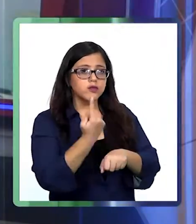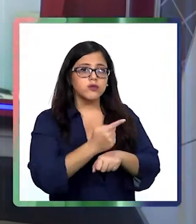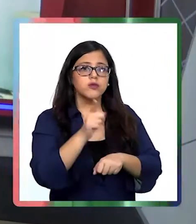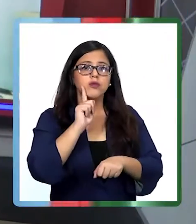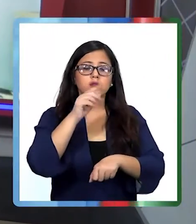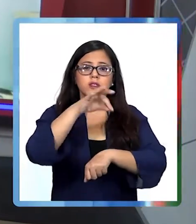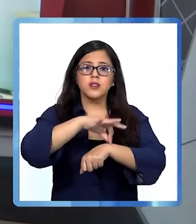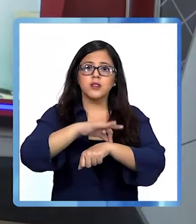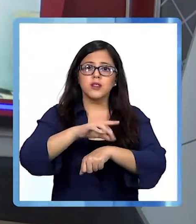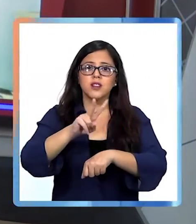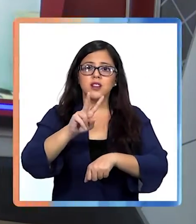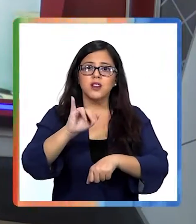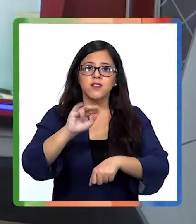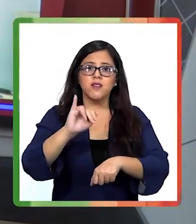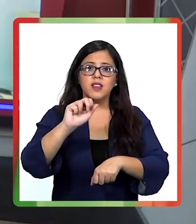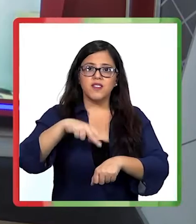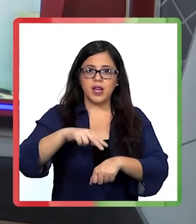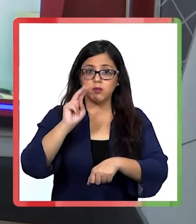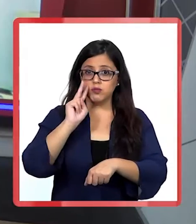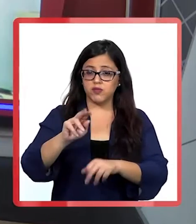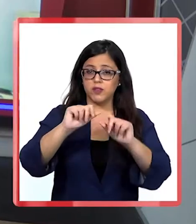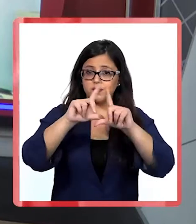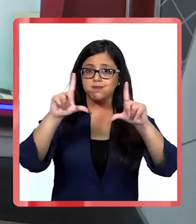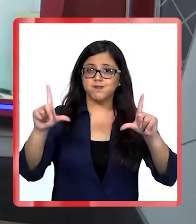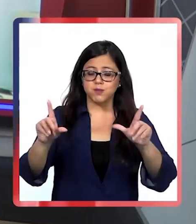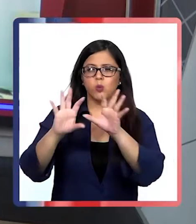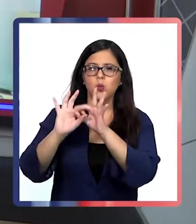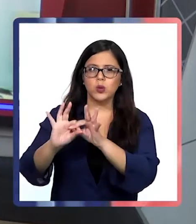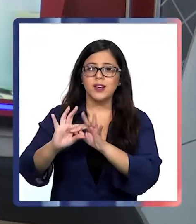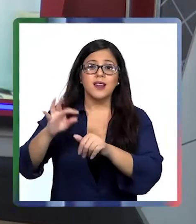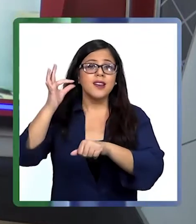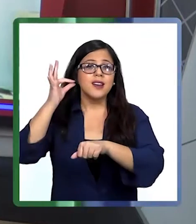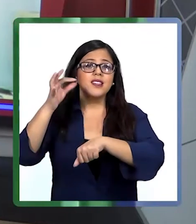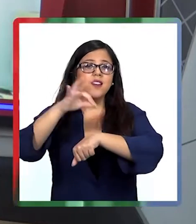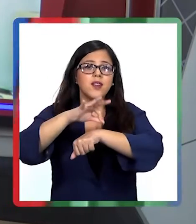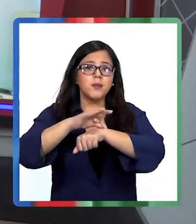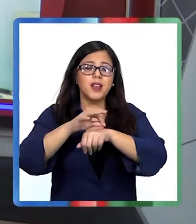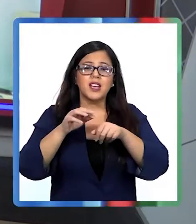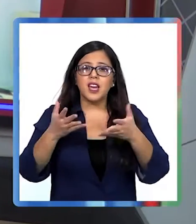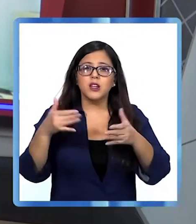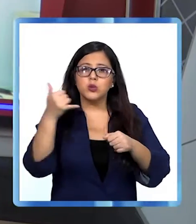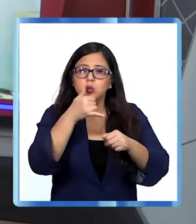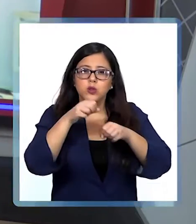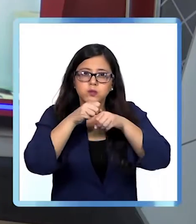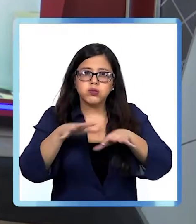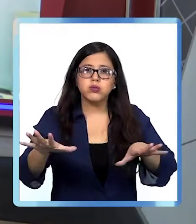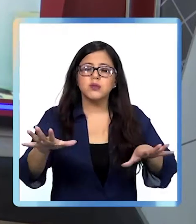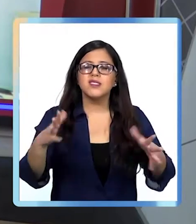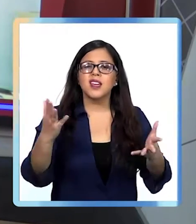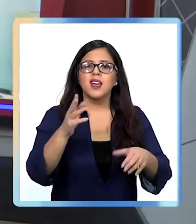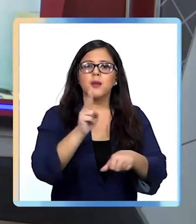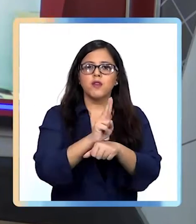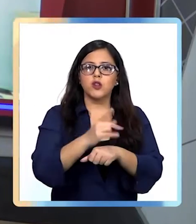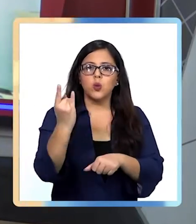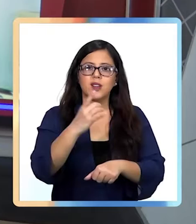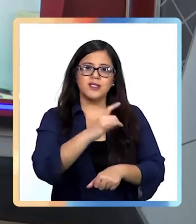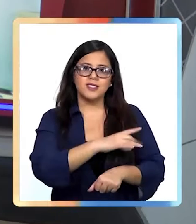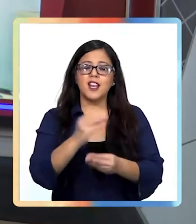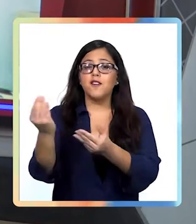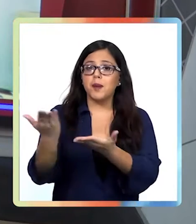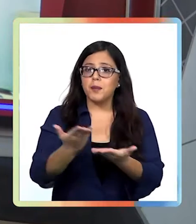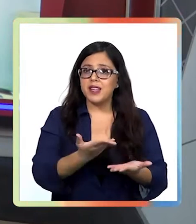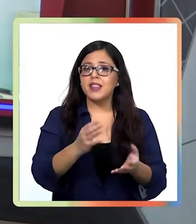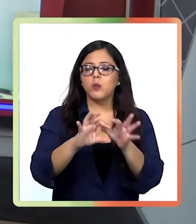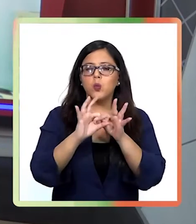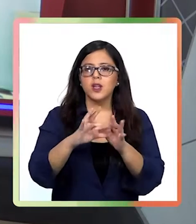mascarillas. Hoy vamos a conversar con la doctora Vivian Luxing, que está con nosotros y quiero darle las gracias. Ella es viróloga académica de la Universidad de